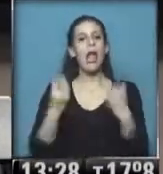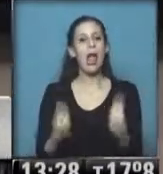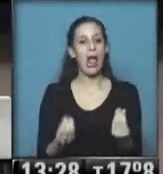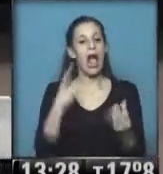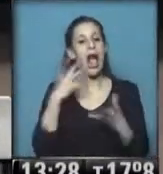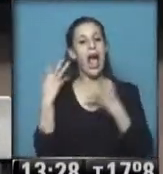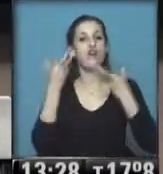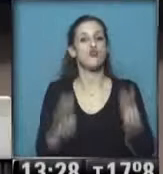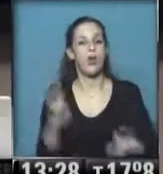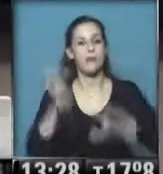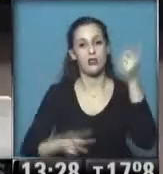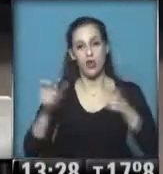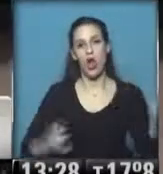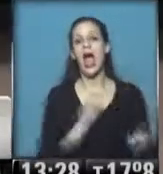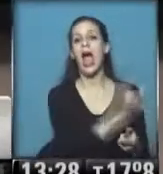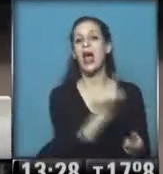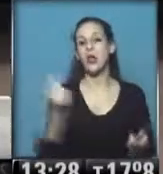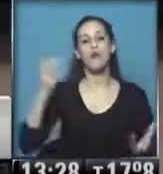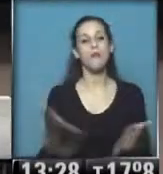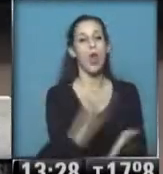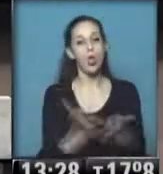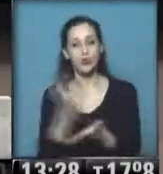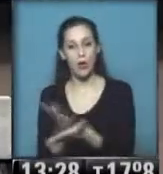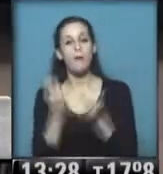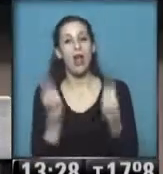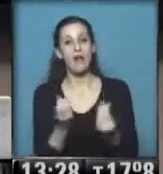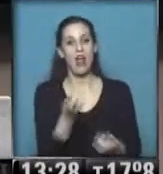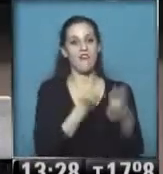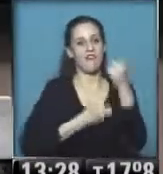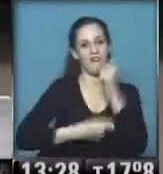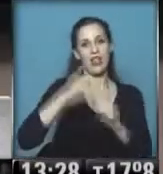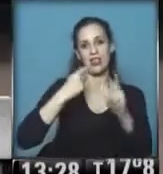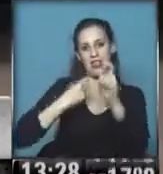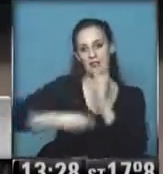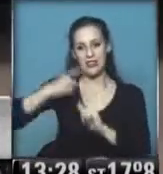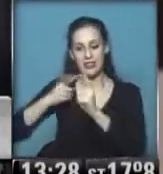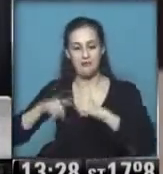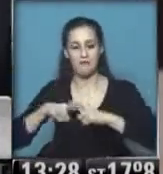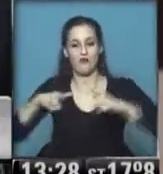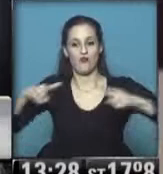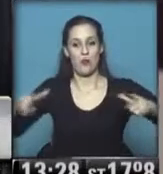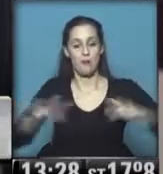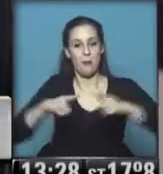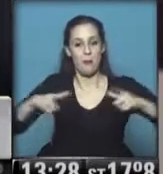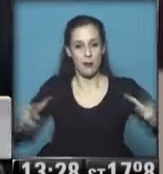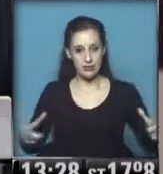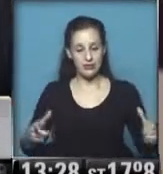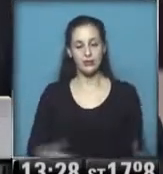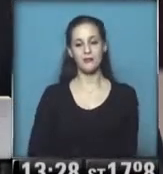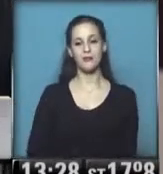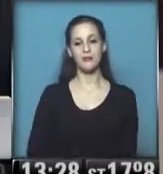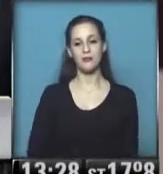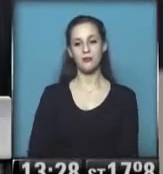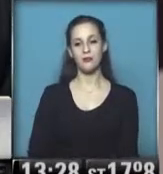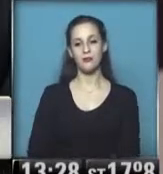zonas de poder expandir su volumen de venta con lo cual es una política que beneficia a todos a gusto todos con el mismo criterio de digamos con los